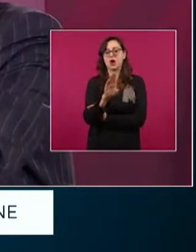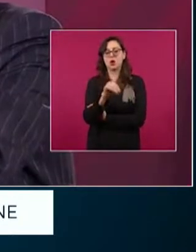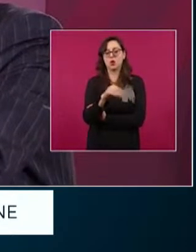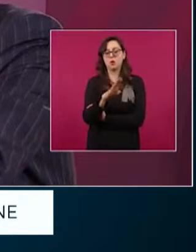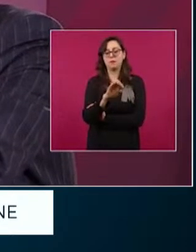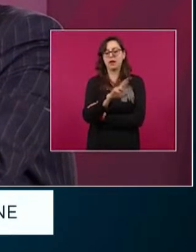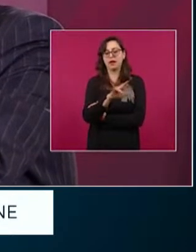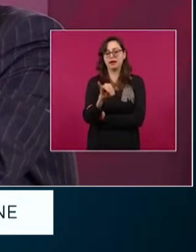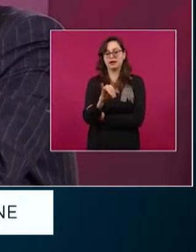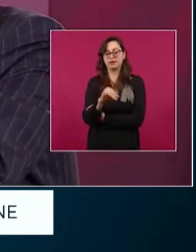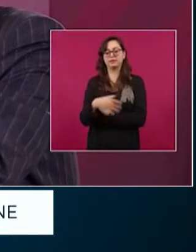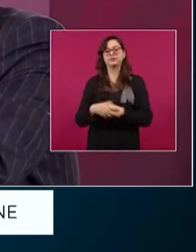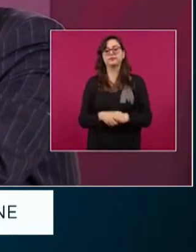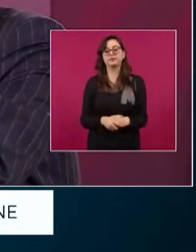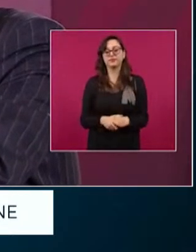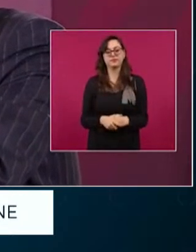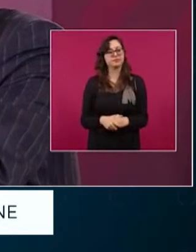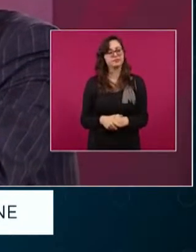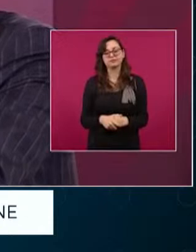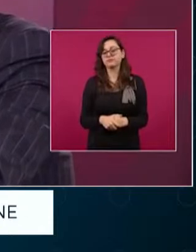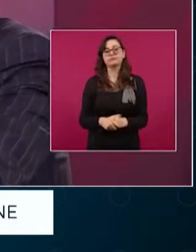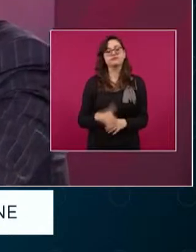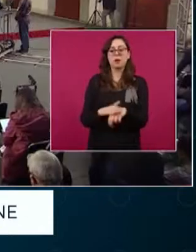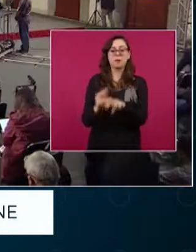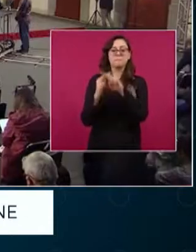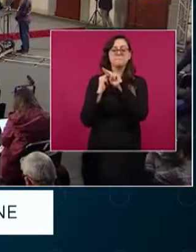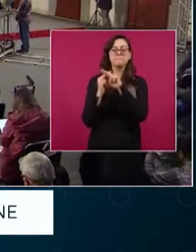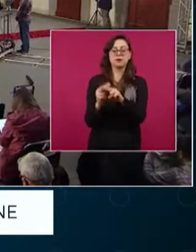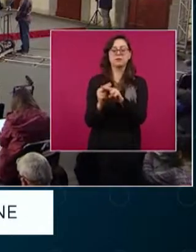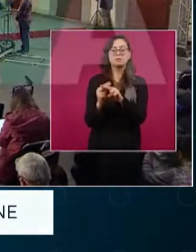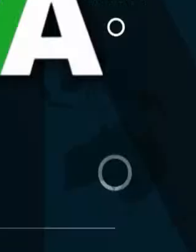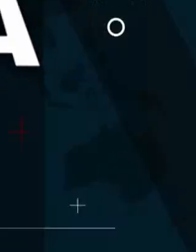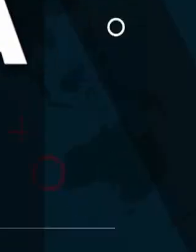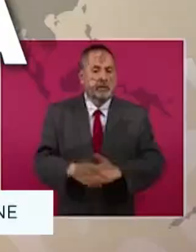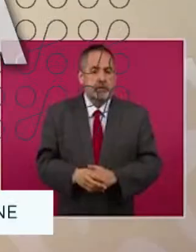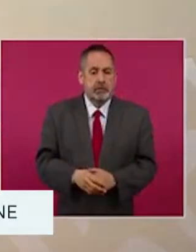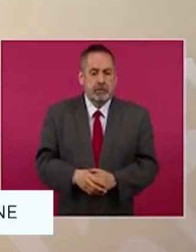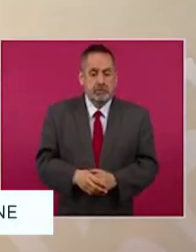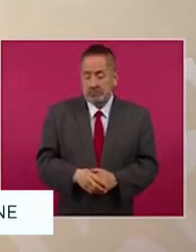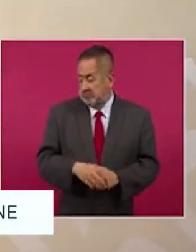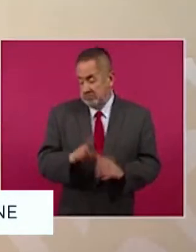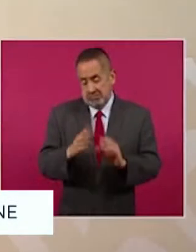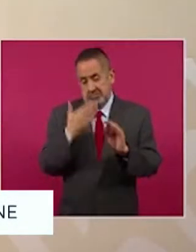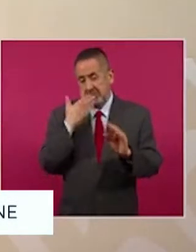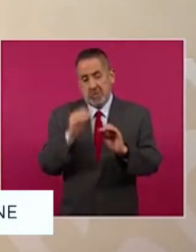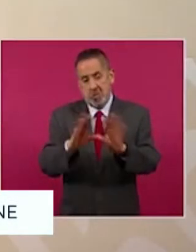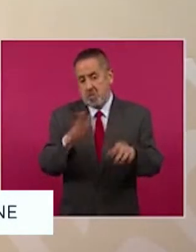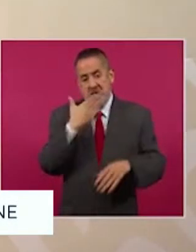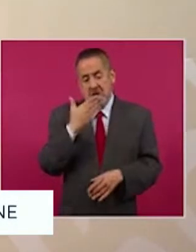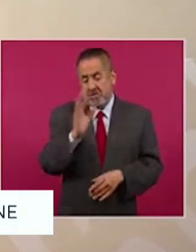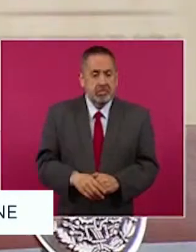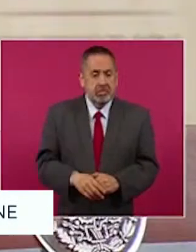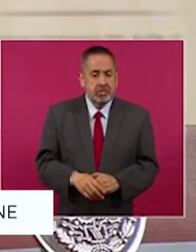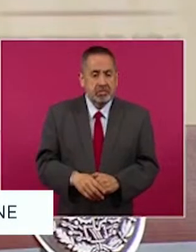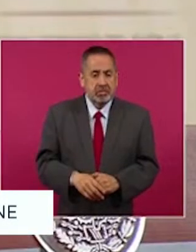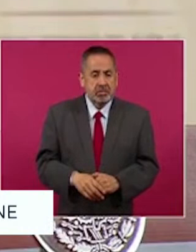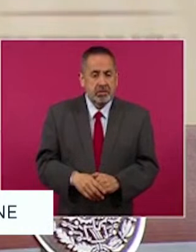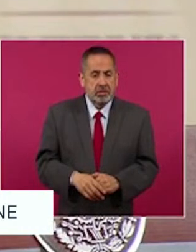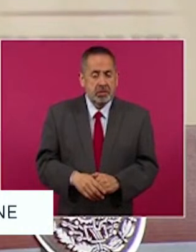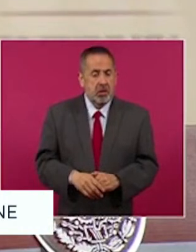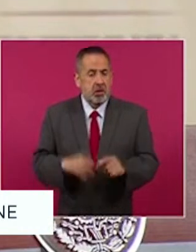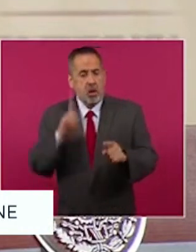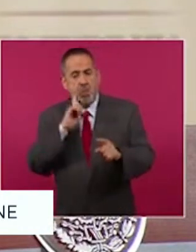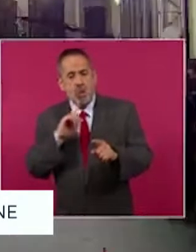escuchar a continuación al presidente de México, Andrés Manuel López Obrador. Está muy bien, muy bien. ¿Una